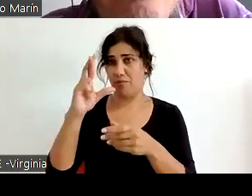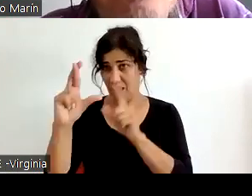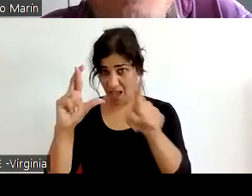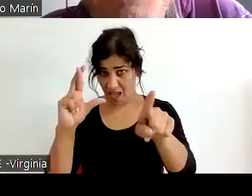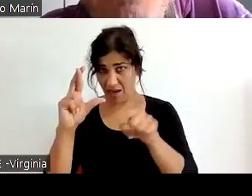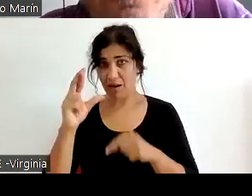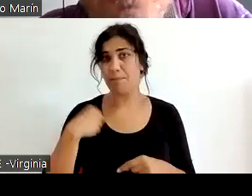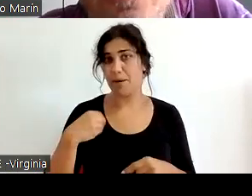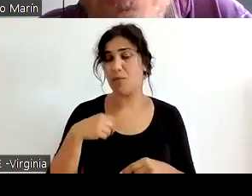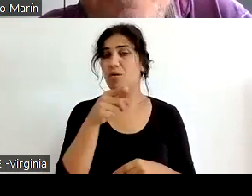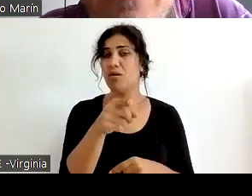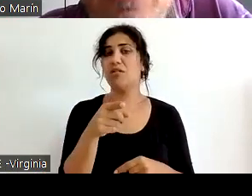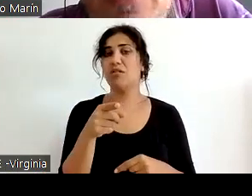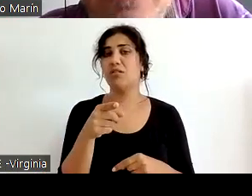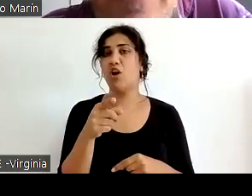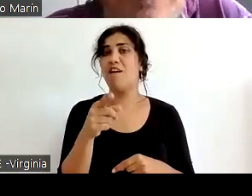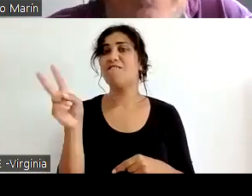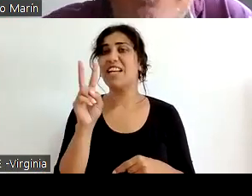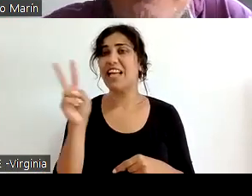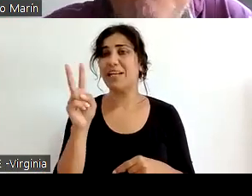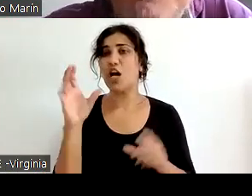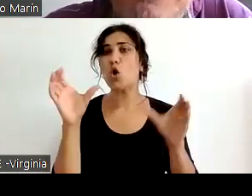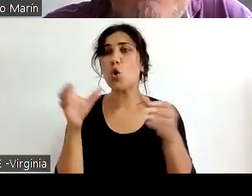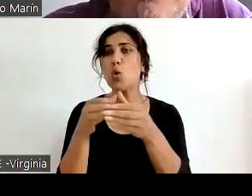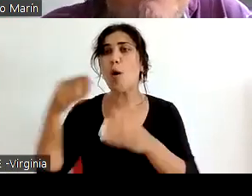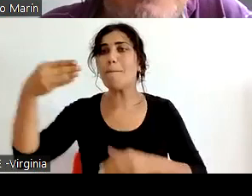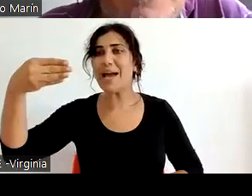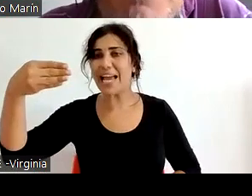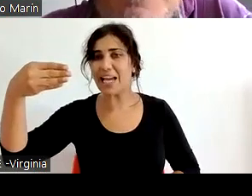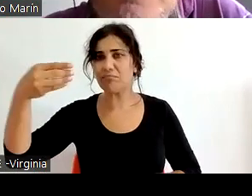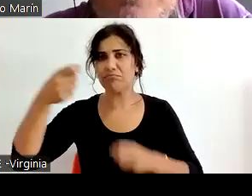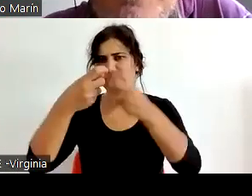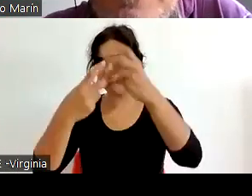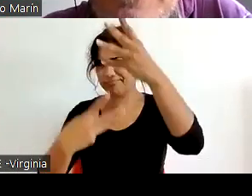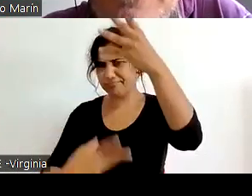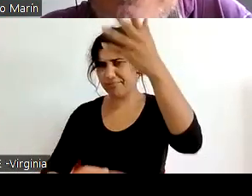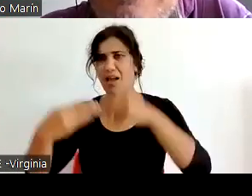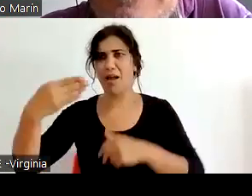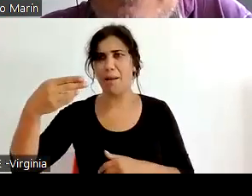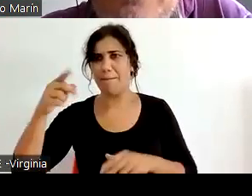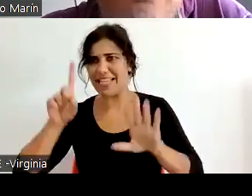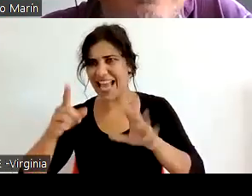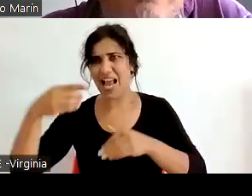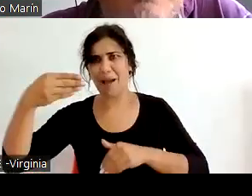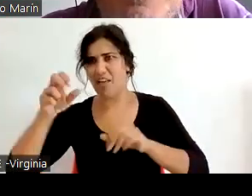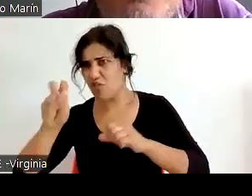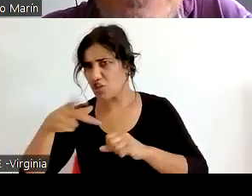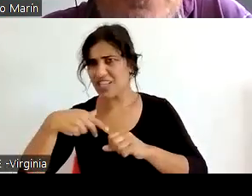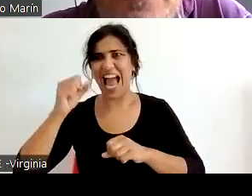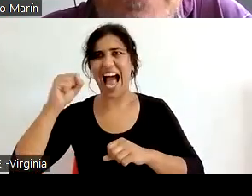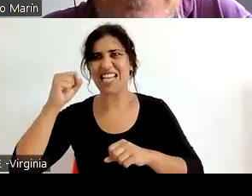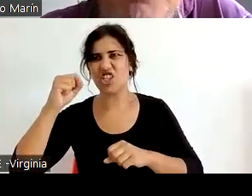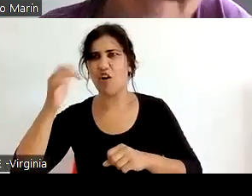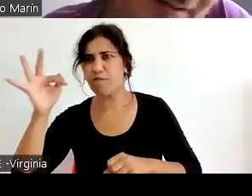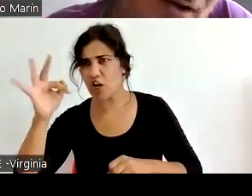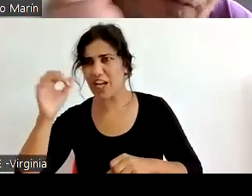gran cantidad de vitaminas del grupo B, todas las que veis aquí, tiamina, riboflavina, vitamina B6, B12, niacina, ácido fólico, ácido pantoténico